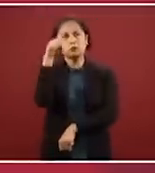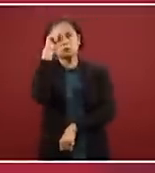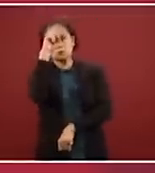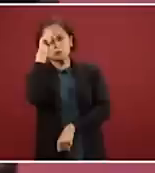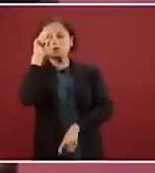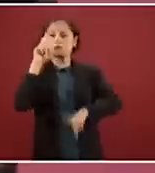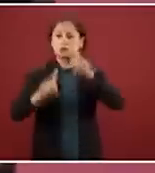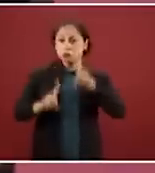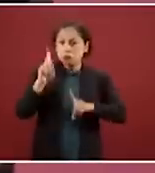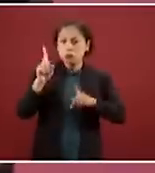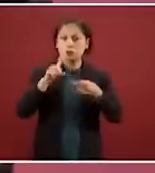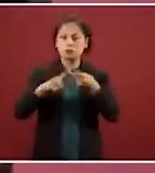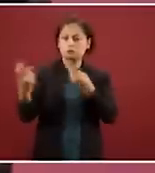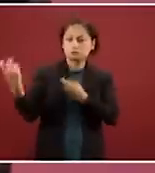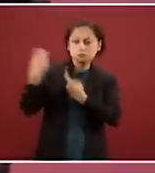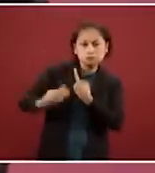cada vez que